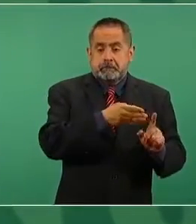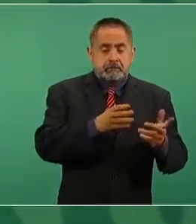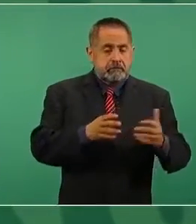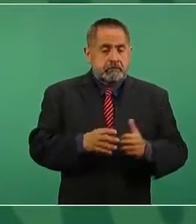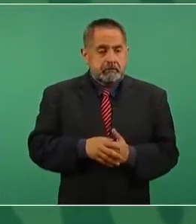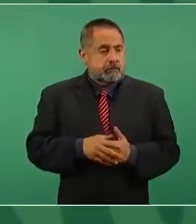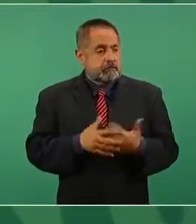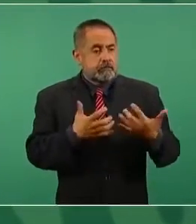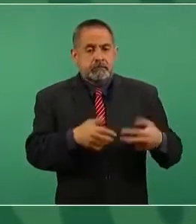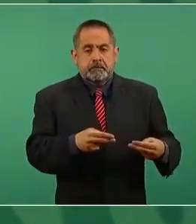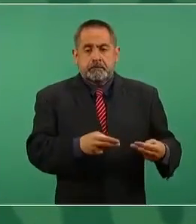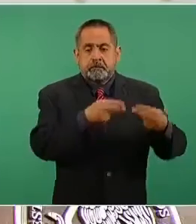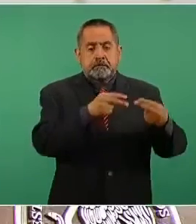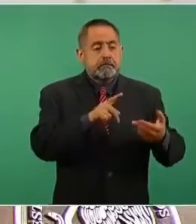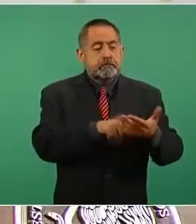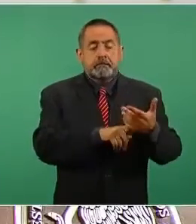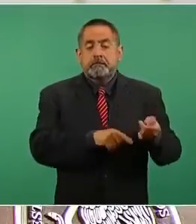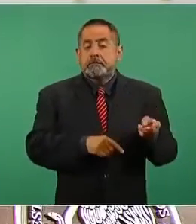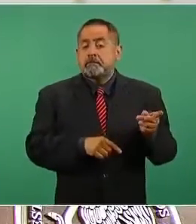en una empresa,